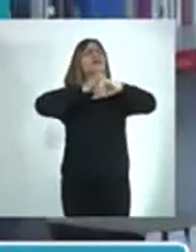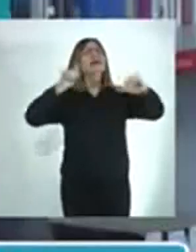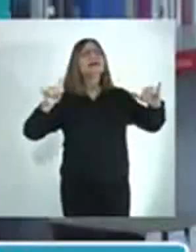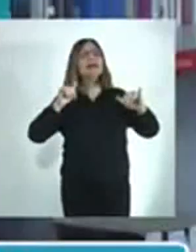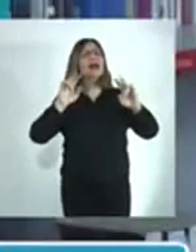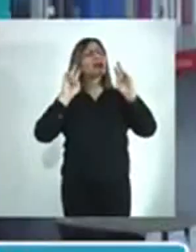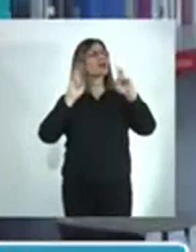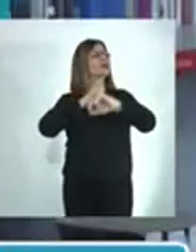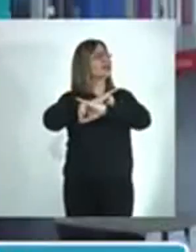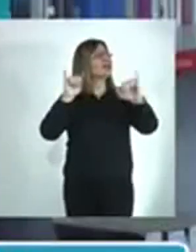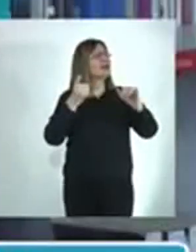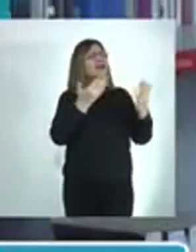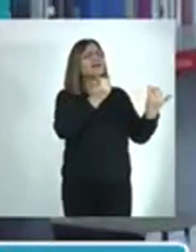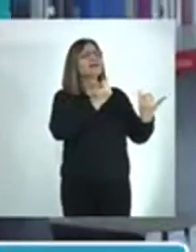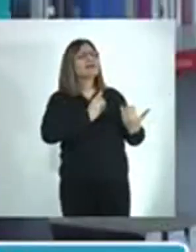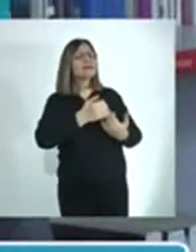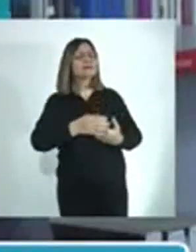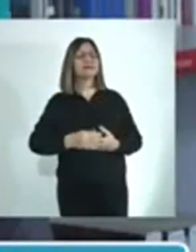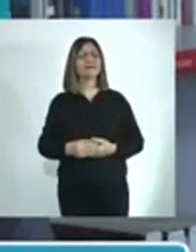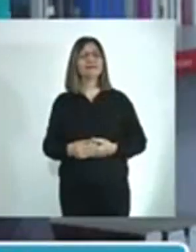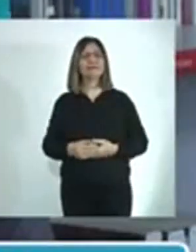El mensaje primero es un mensaje